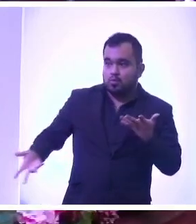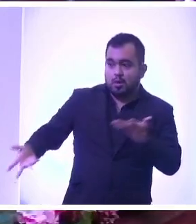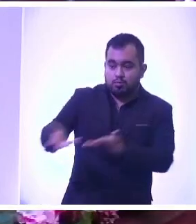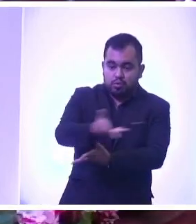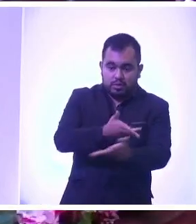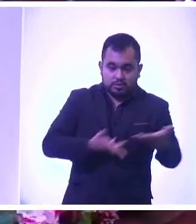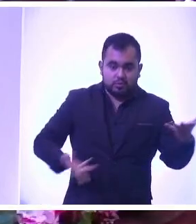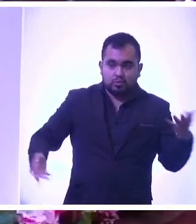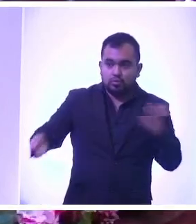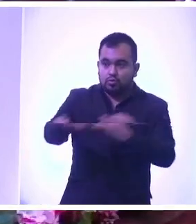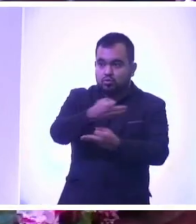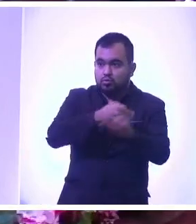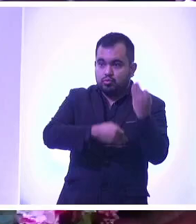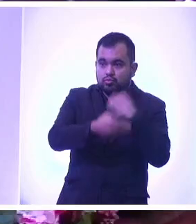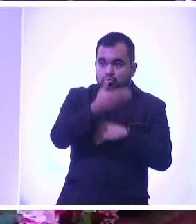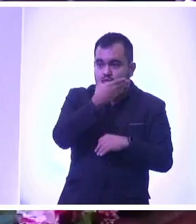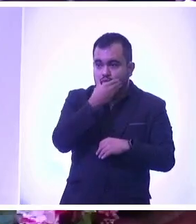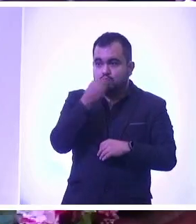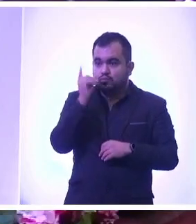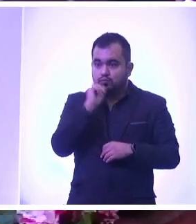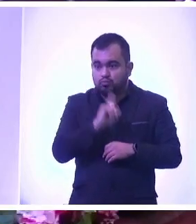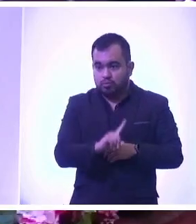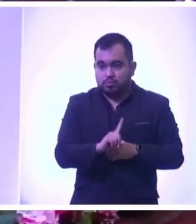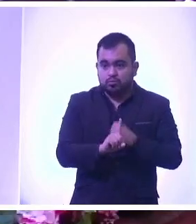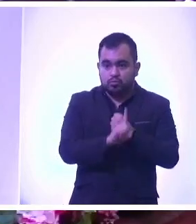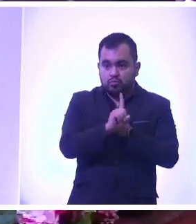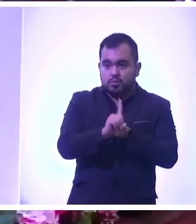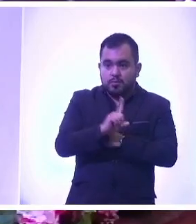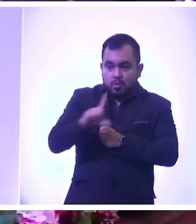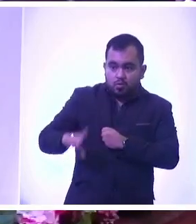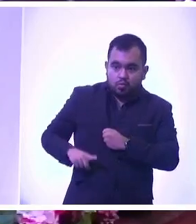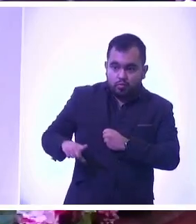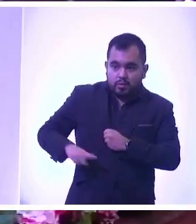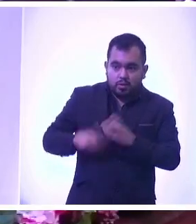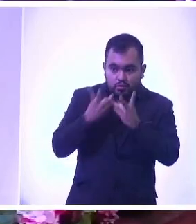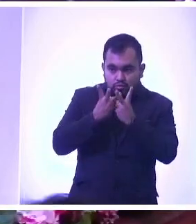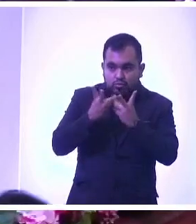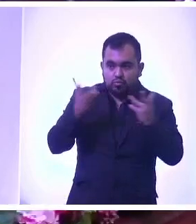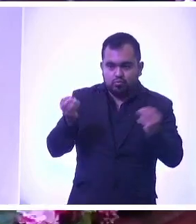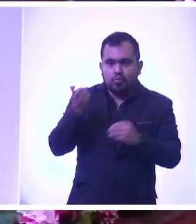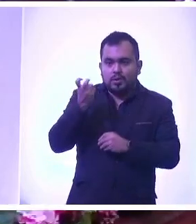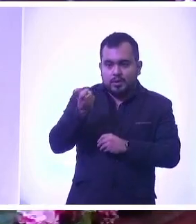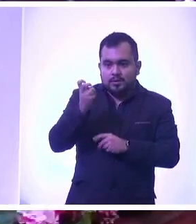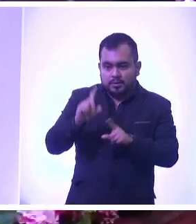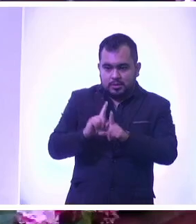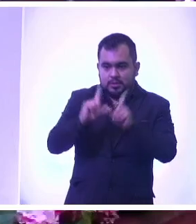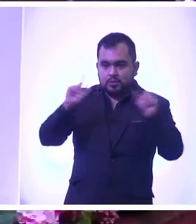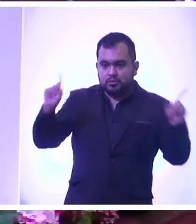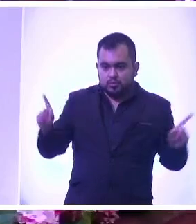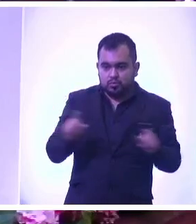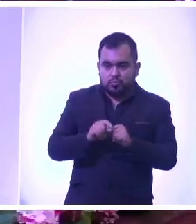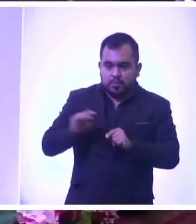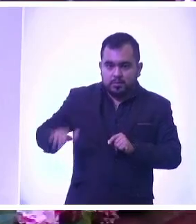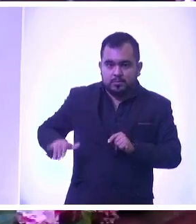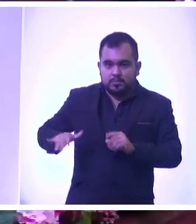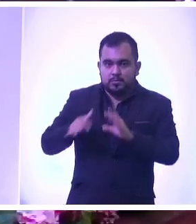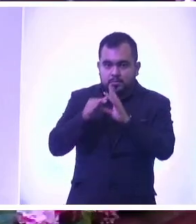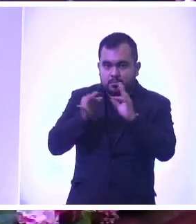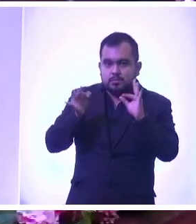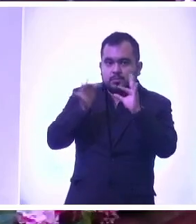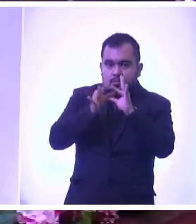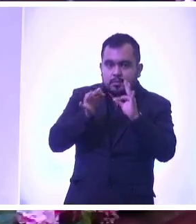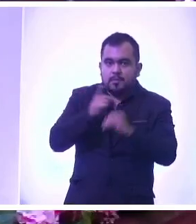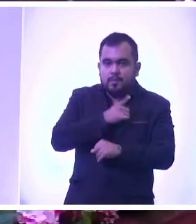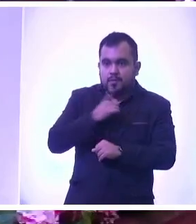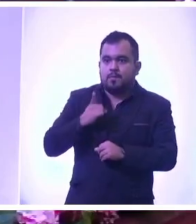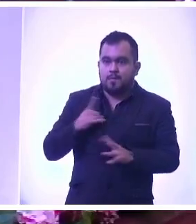todos buscamos darle solución a los problemas públicos esto es el resumen de lo que les acabo de decir hay que participar no hay que tener